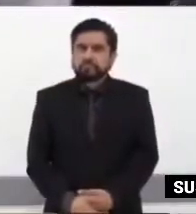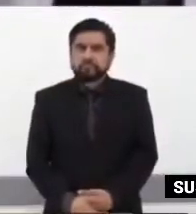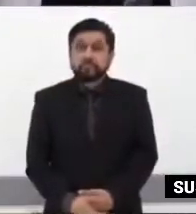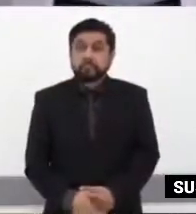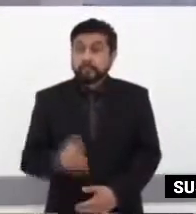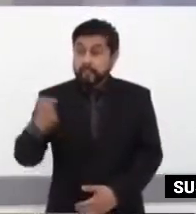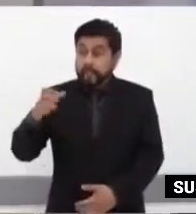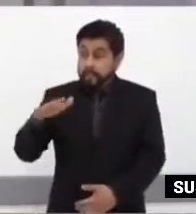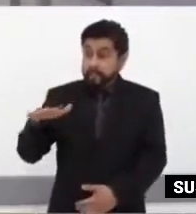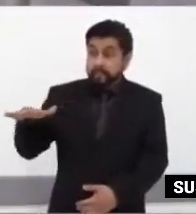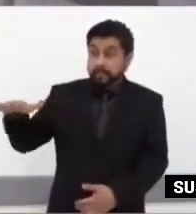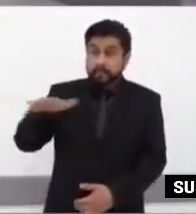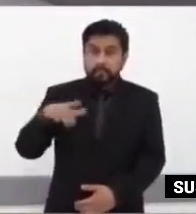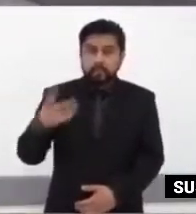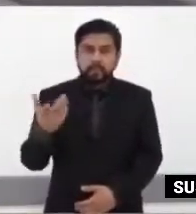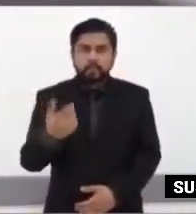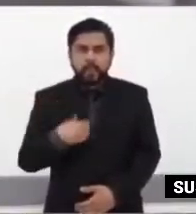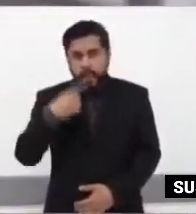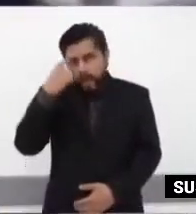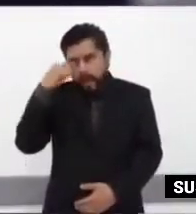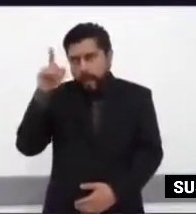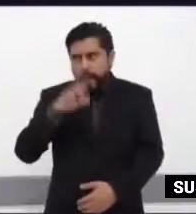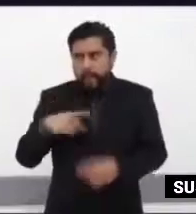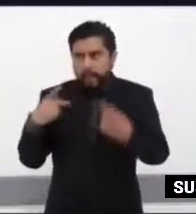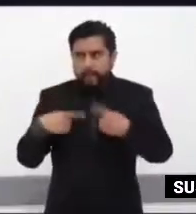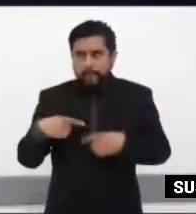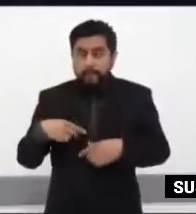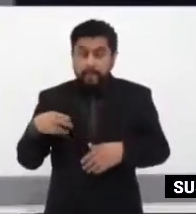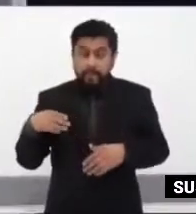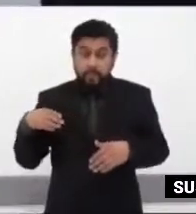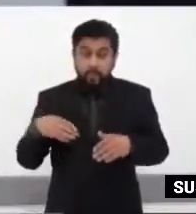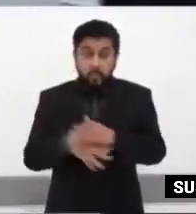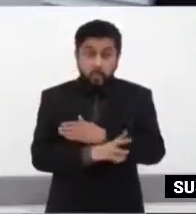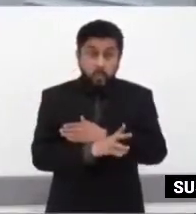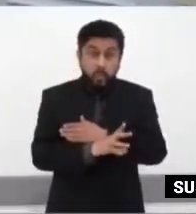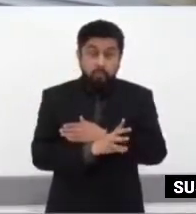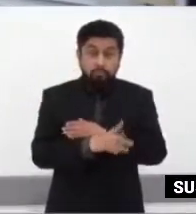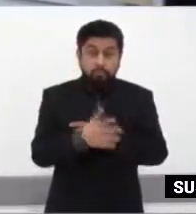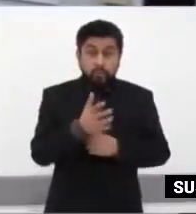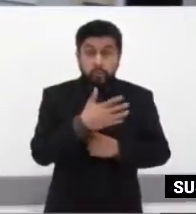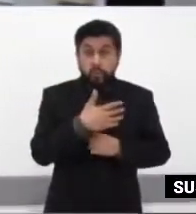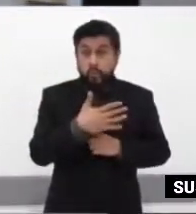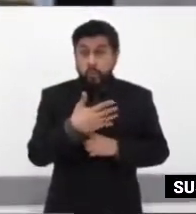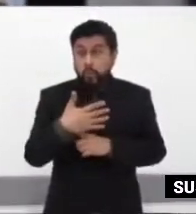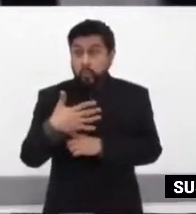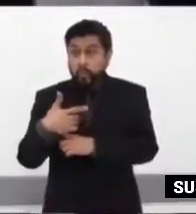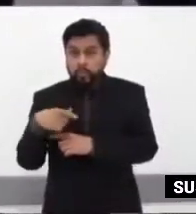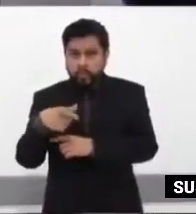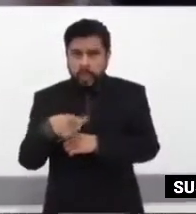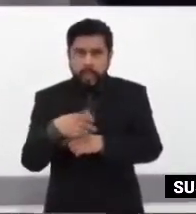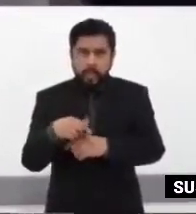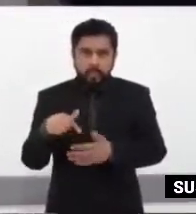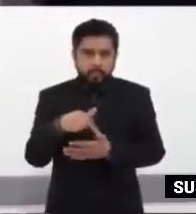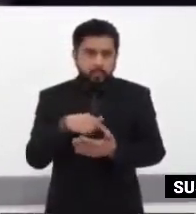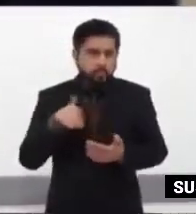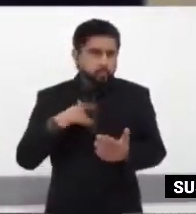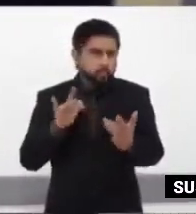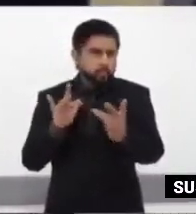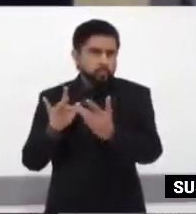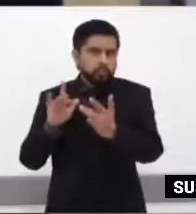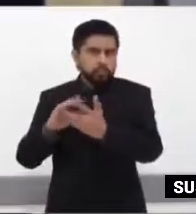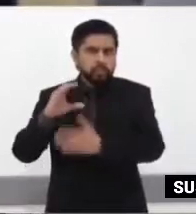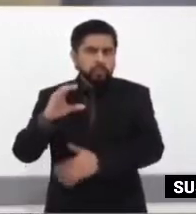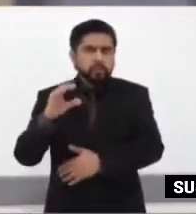Esa es la zona de ingreso de pacientes en ambulancia. Estamos conectados al C5 y al Centro Regulador de Urgencias, vía radio,